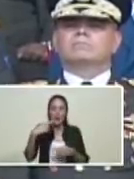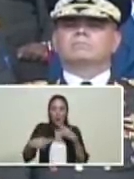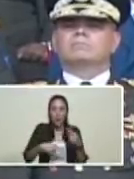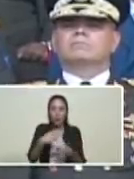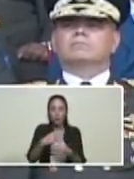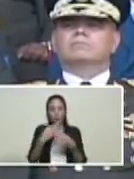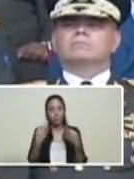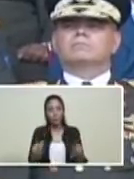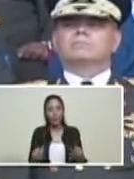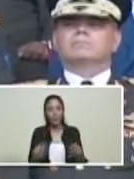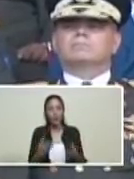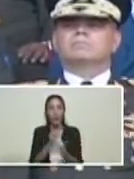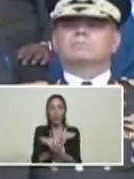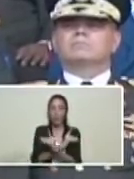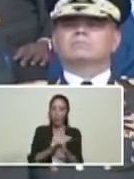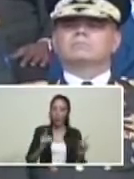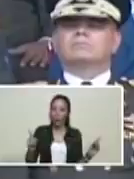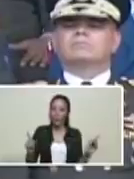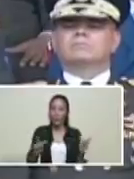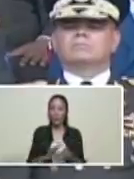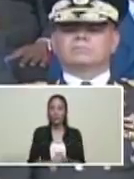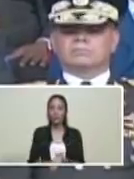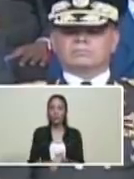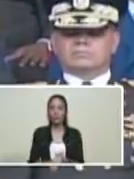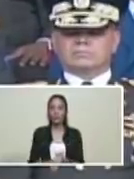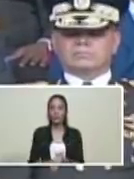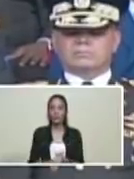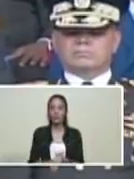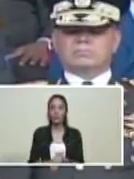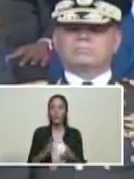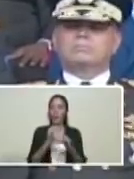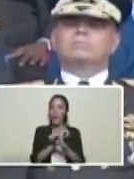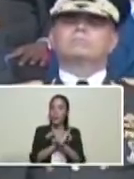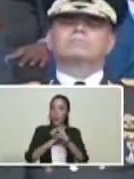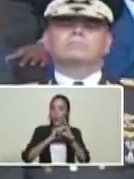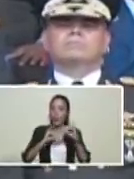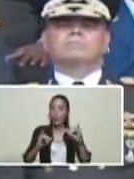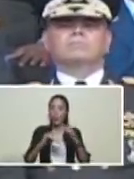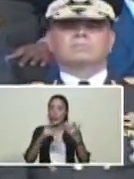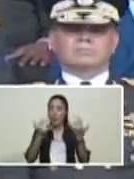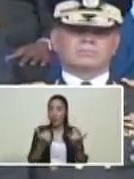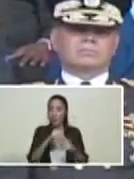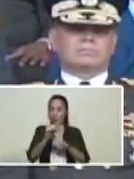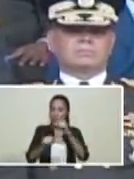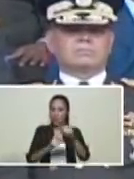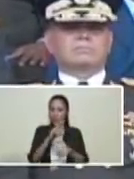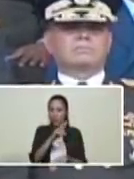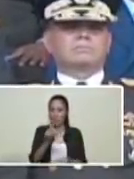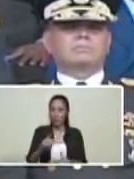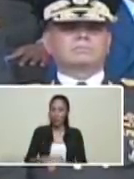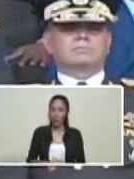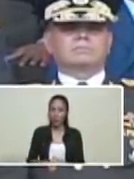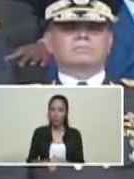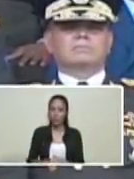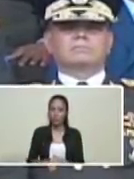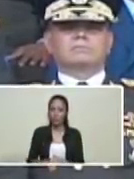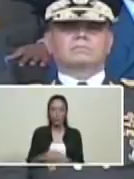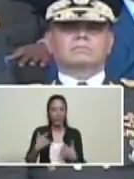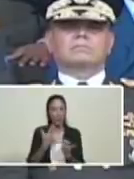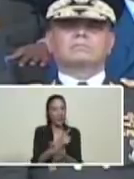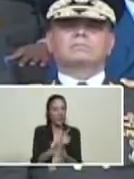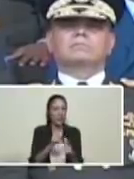democrática para hacer la revolución de independencia de este siglo para hacer la revolución de liberación